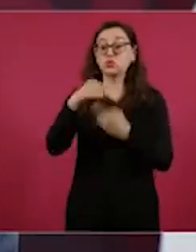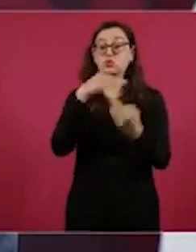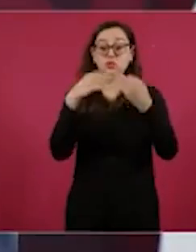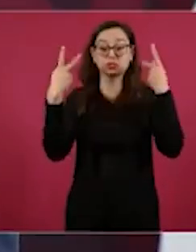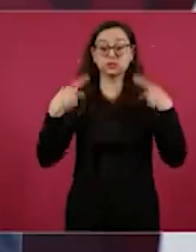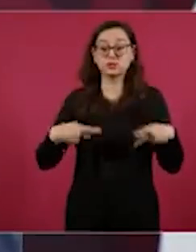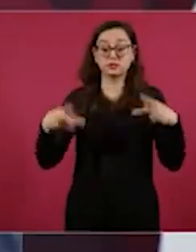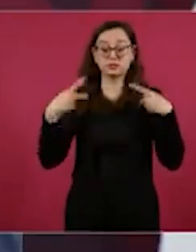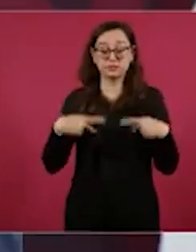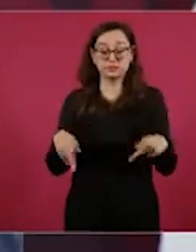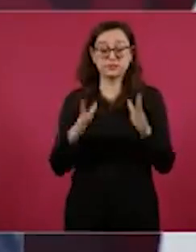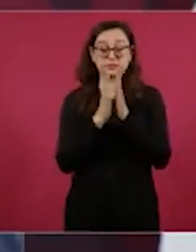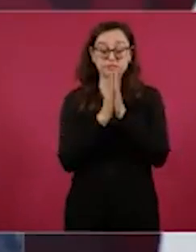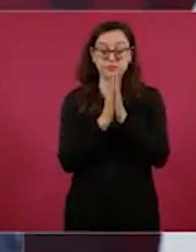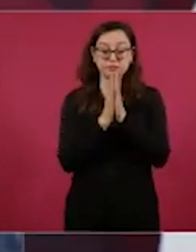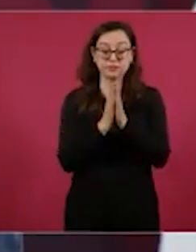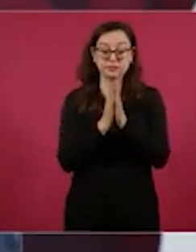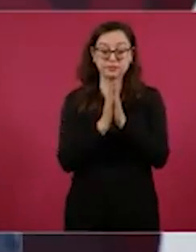que